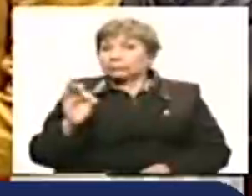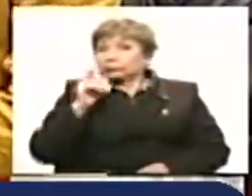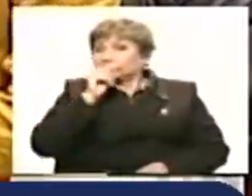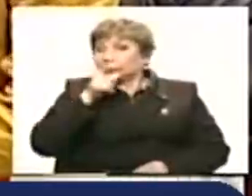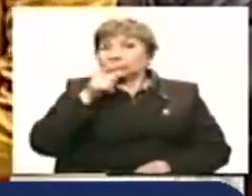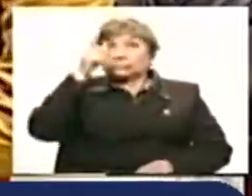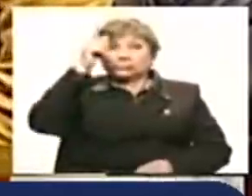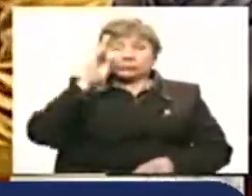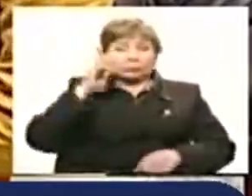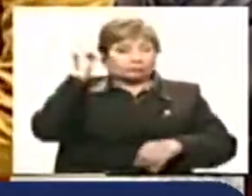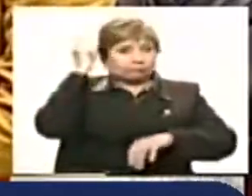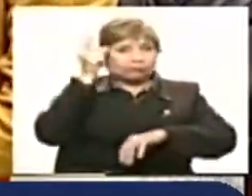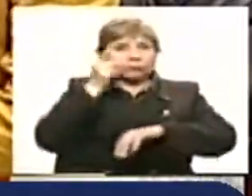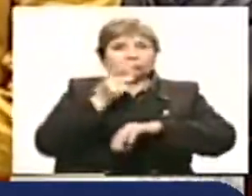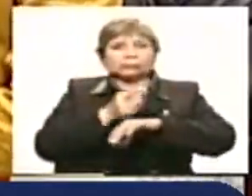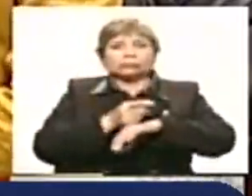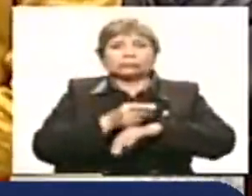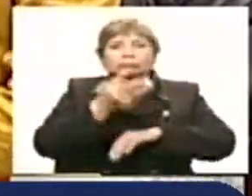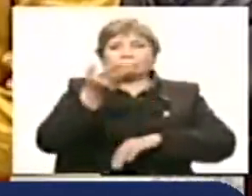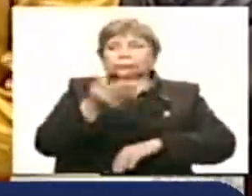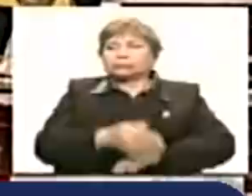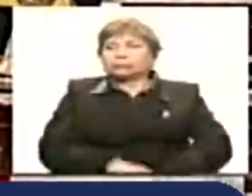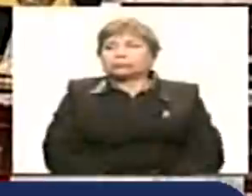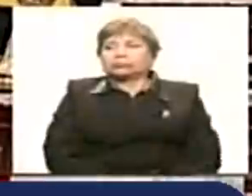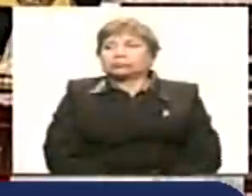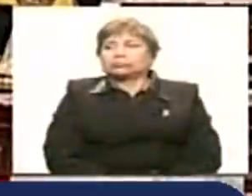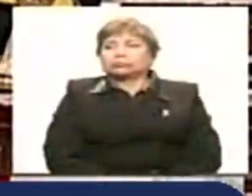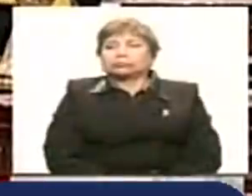él y la nación se lo demanden.